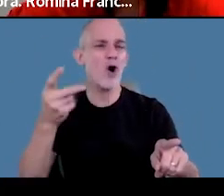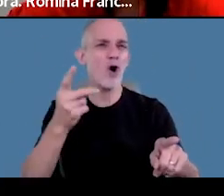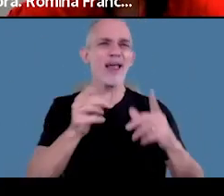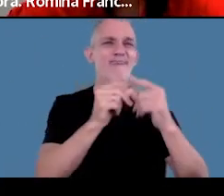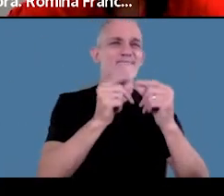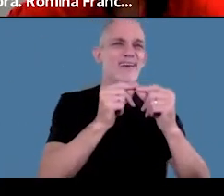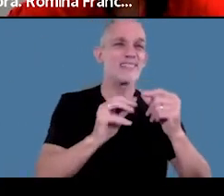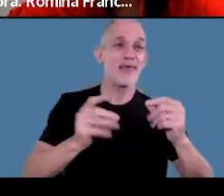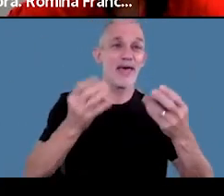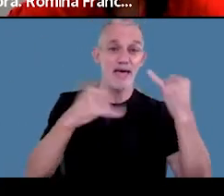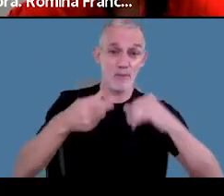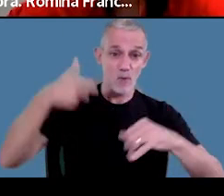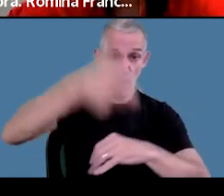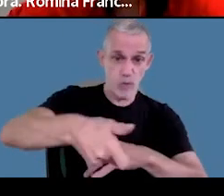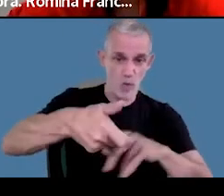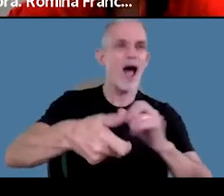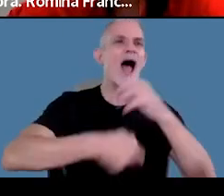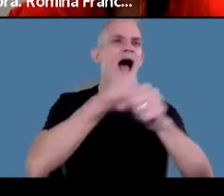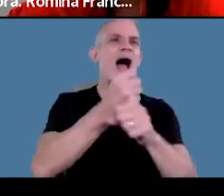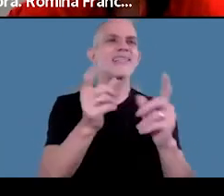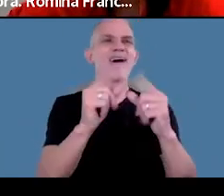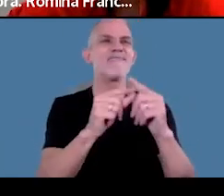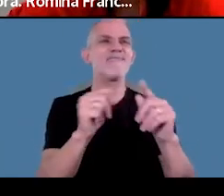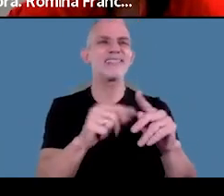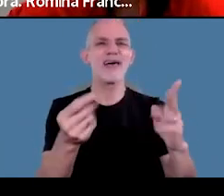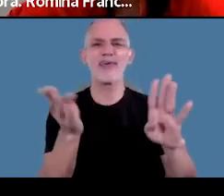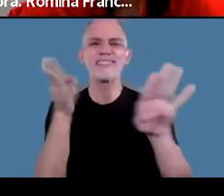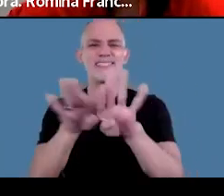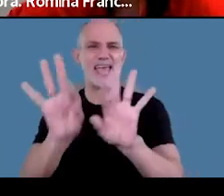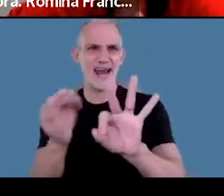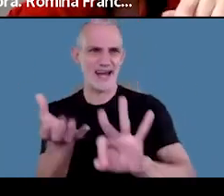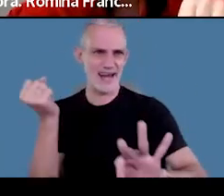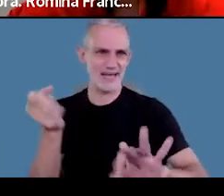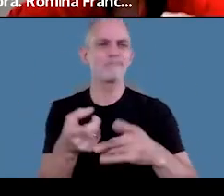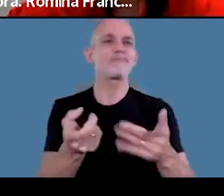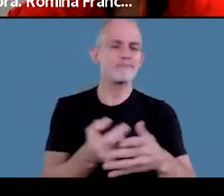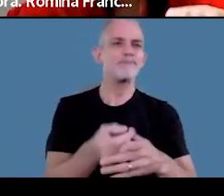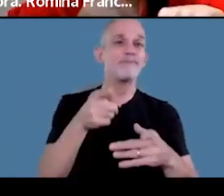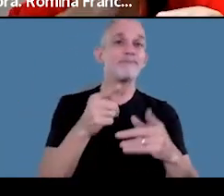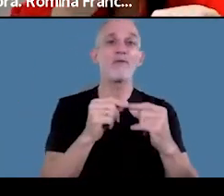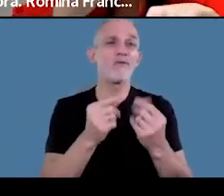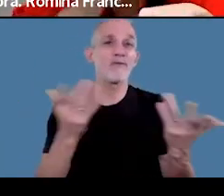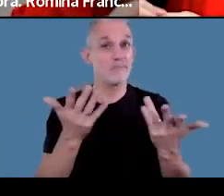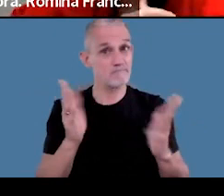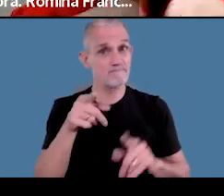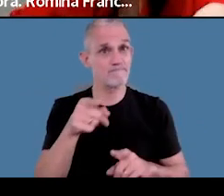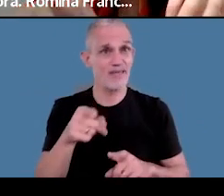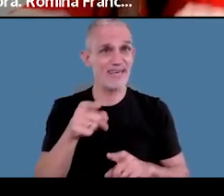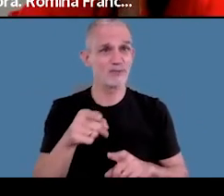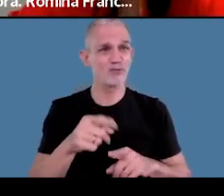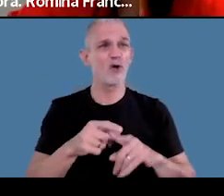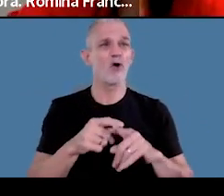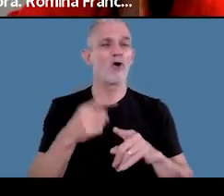de inversión hasta la fecha de cierre. Esto es algo que